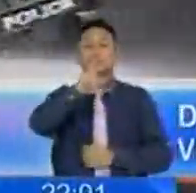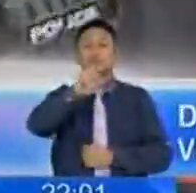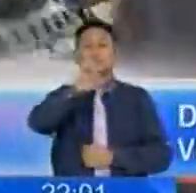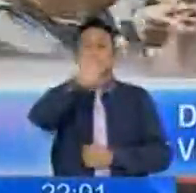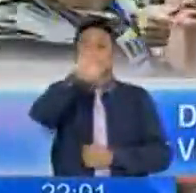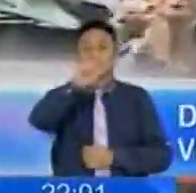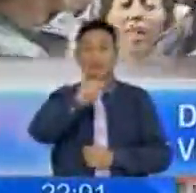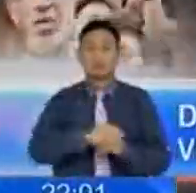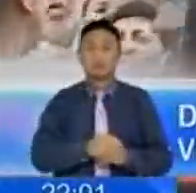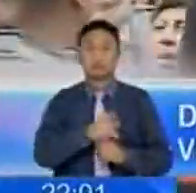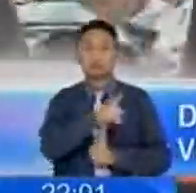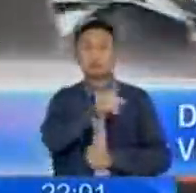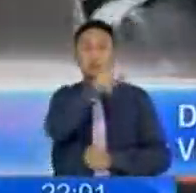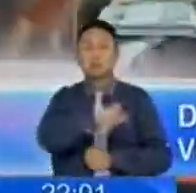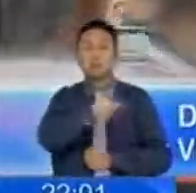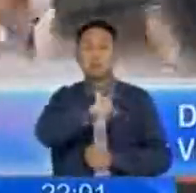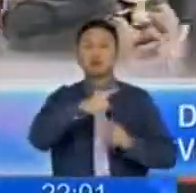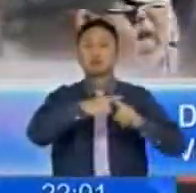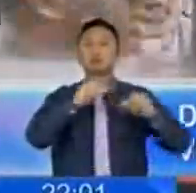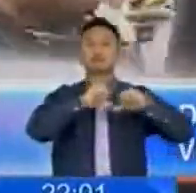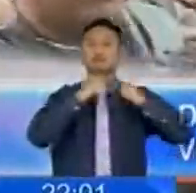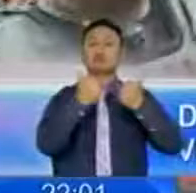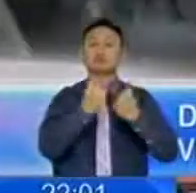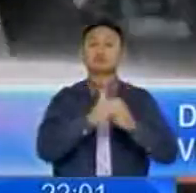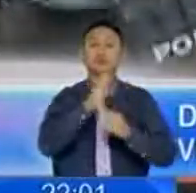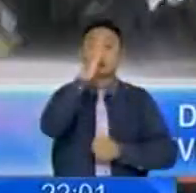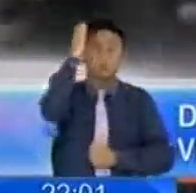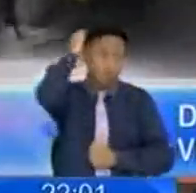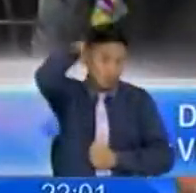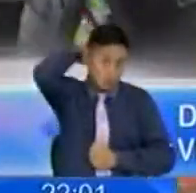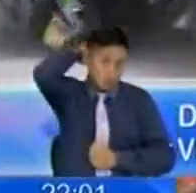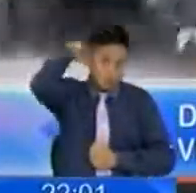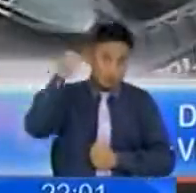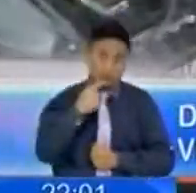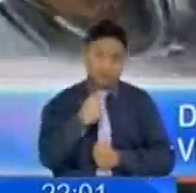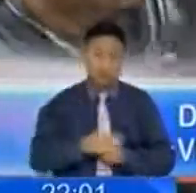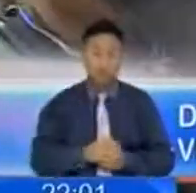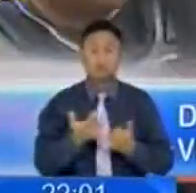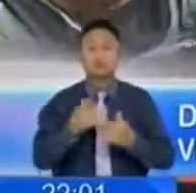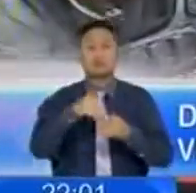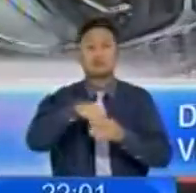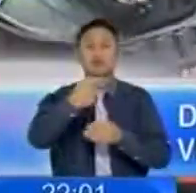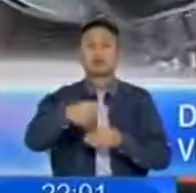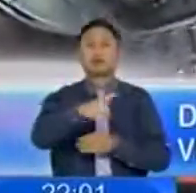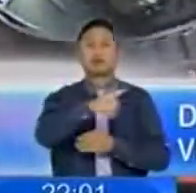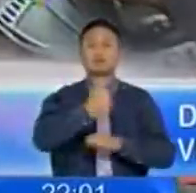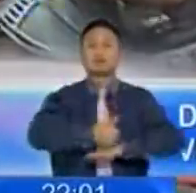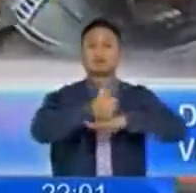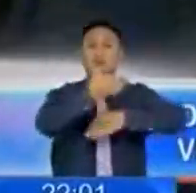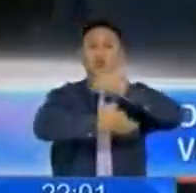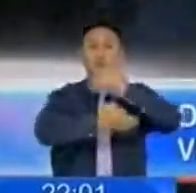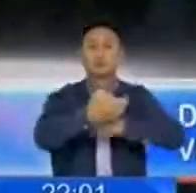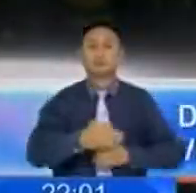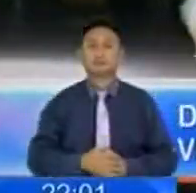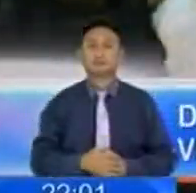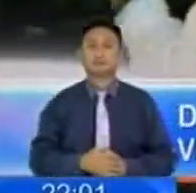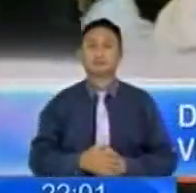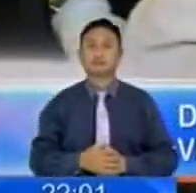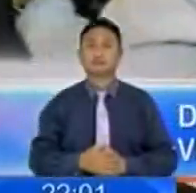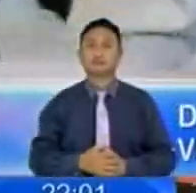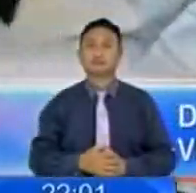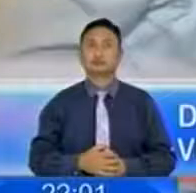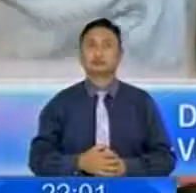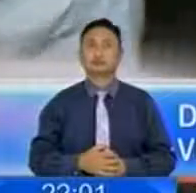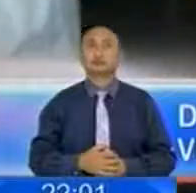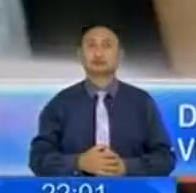reclamos por parte de los simpatizantes del ex legislador Virgilio Hernández. Esto en los exteriores de este complejo judicial.